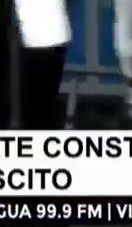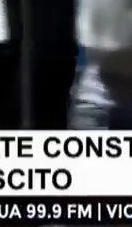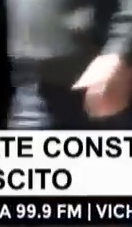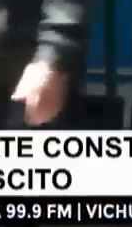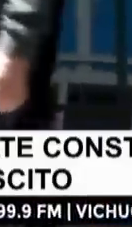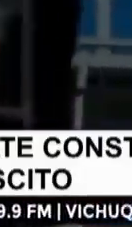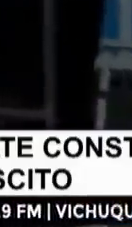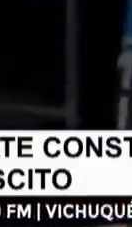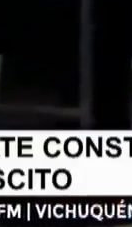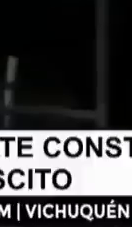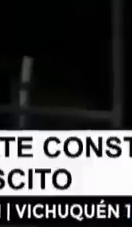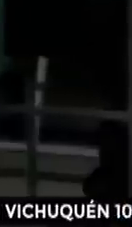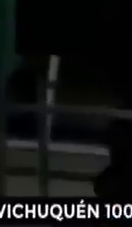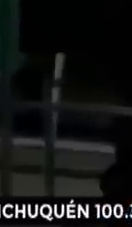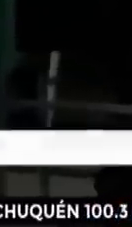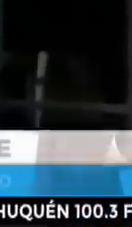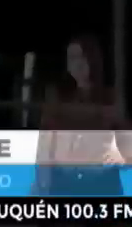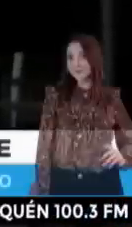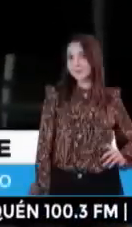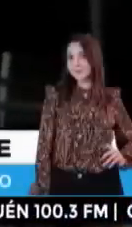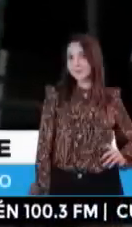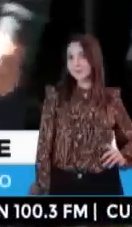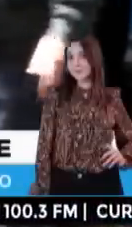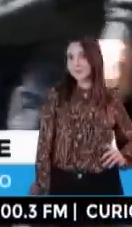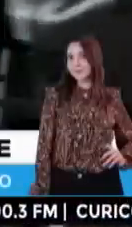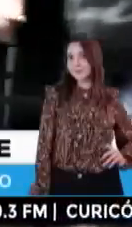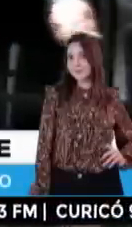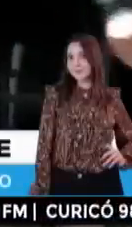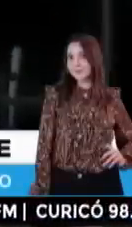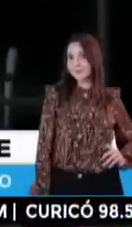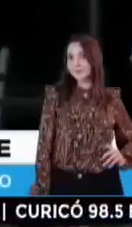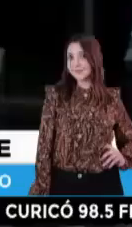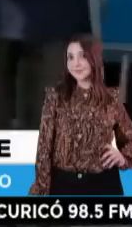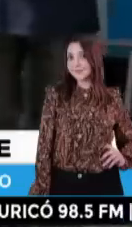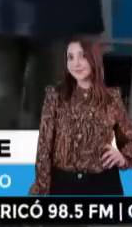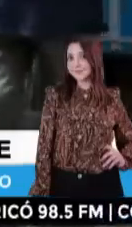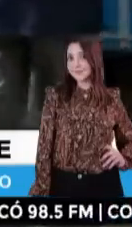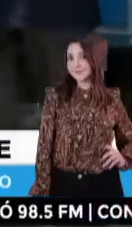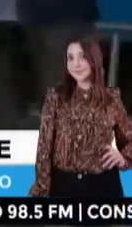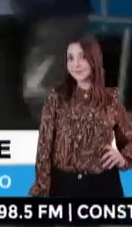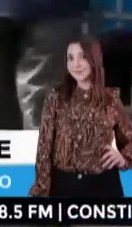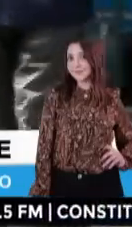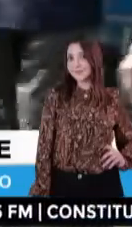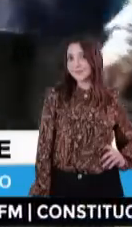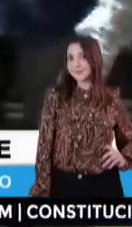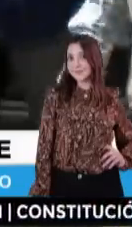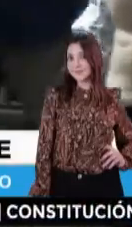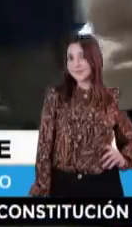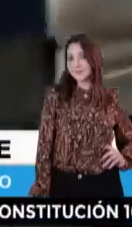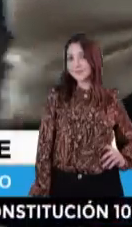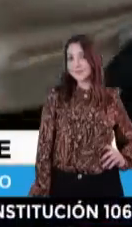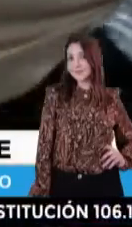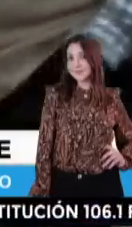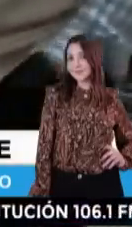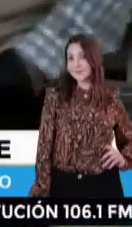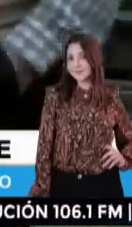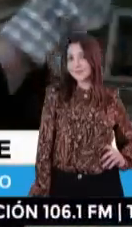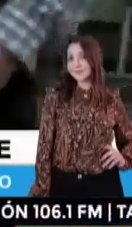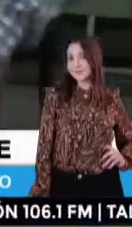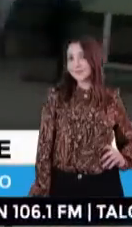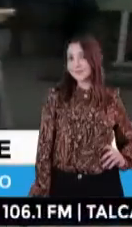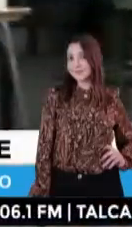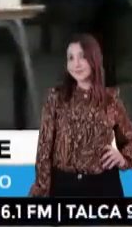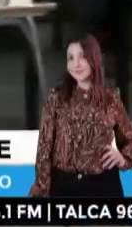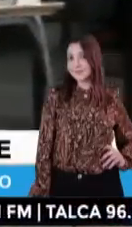sectores. De hecho, lo vamos a escuchar más adelante al presidente de RN, Francisco Chaguán, quien dice que está contento porque el